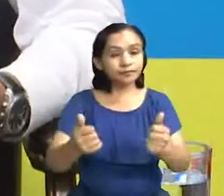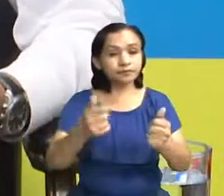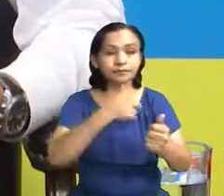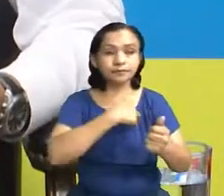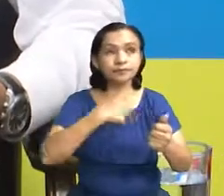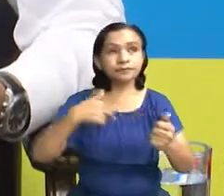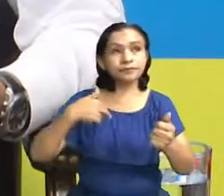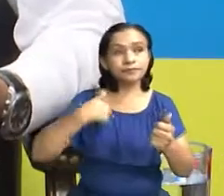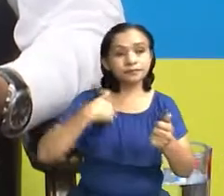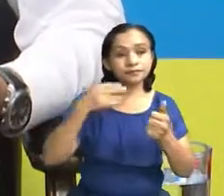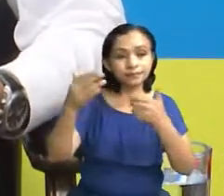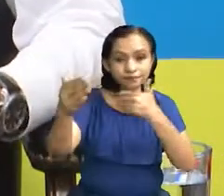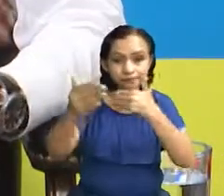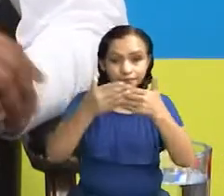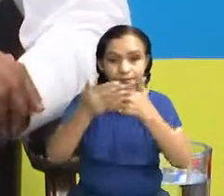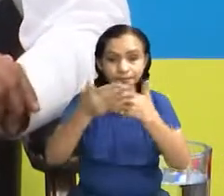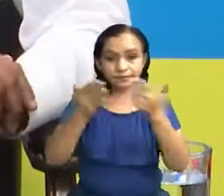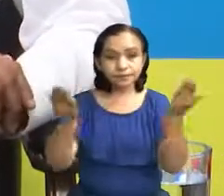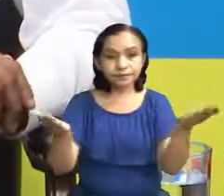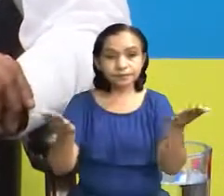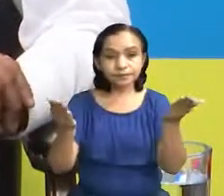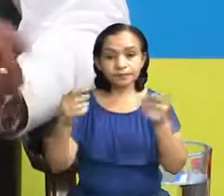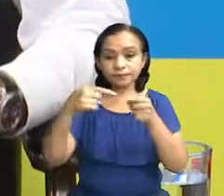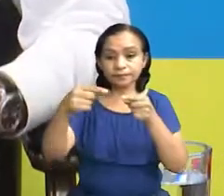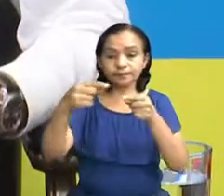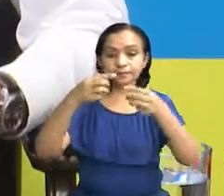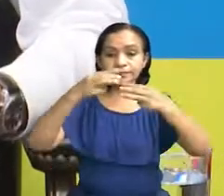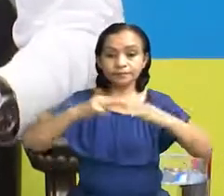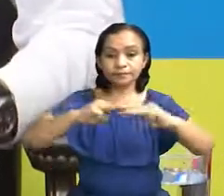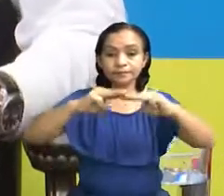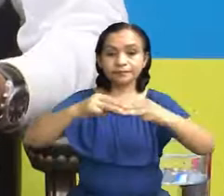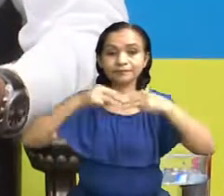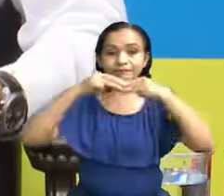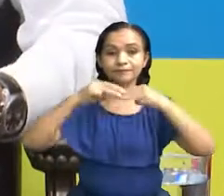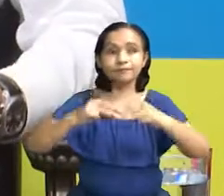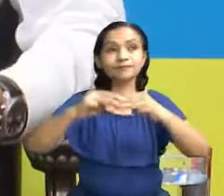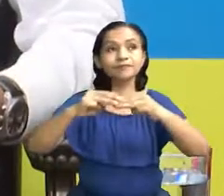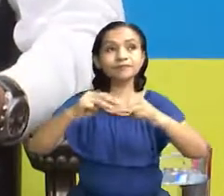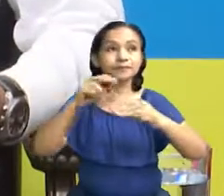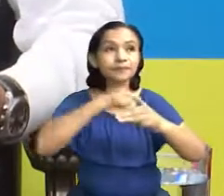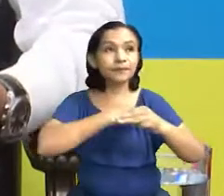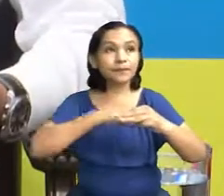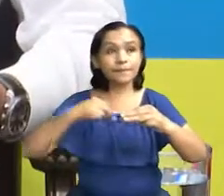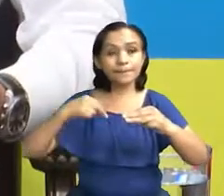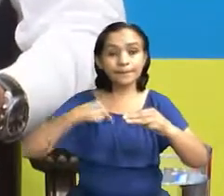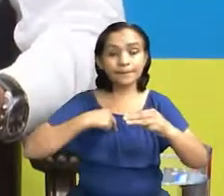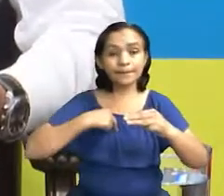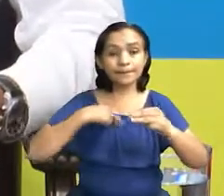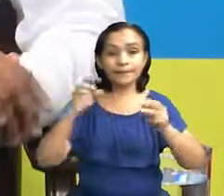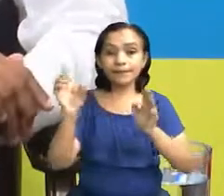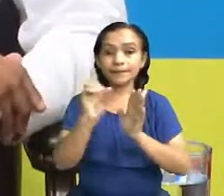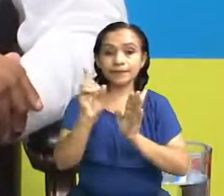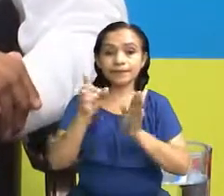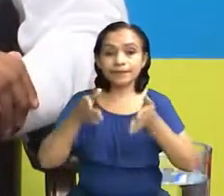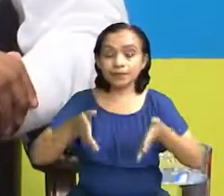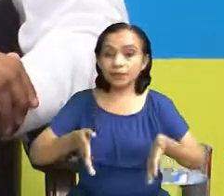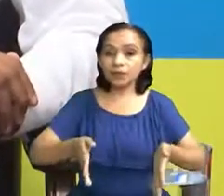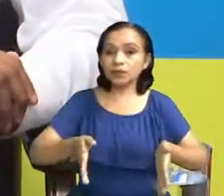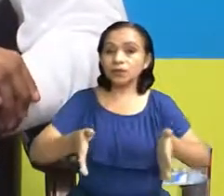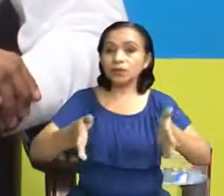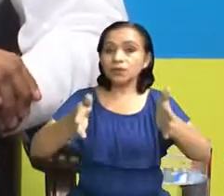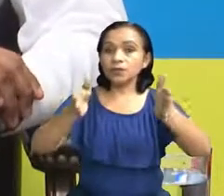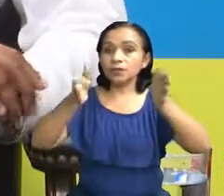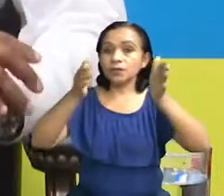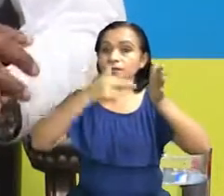construido en la cercanía o en las afueras del municipio de Matiare, precisamente por la vía, la carretera